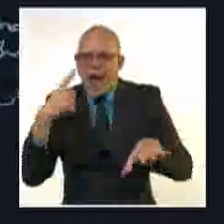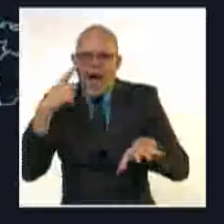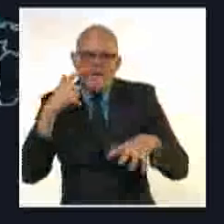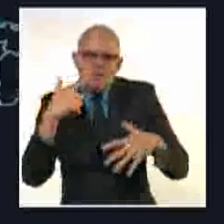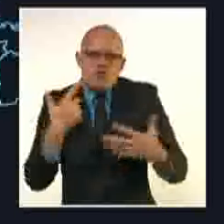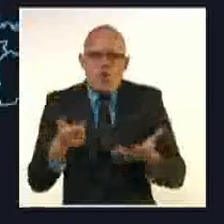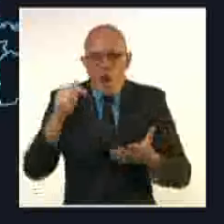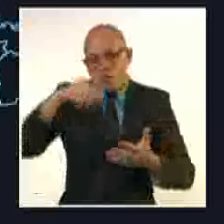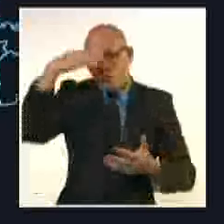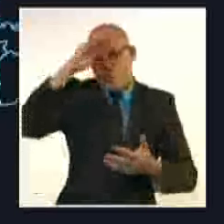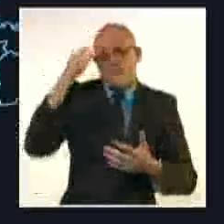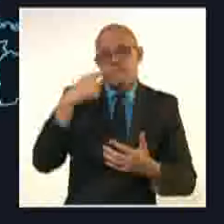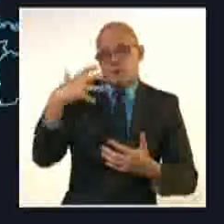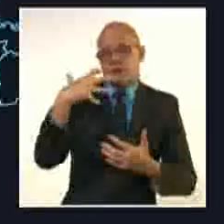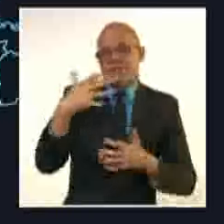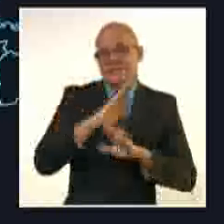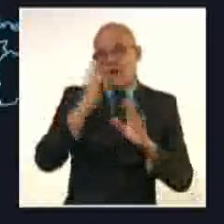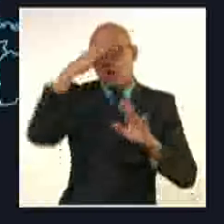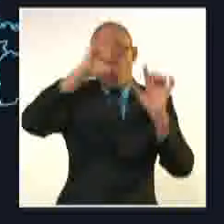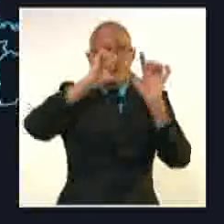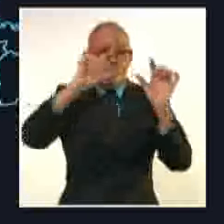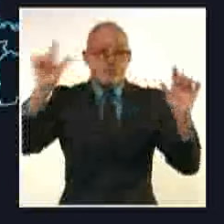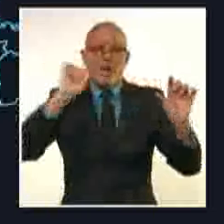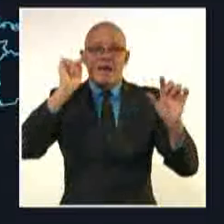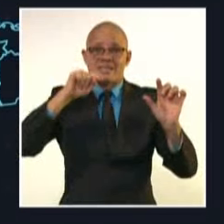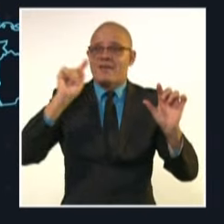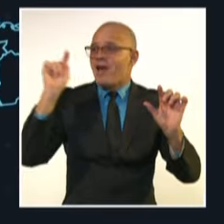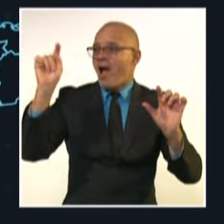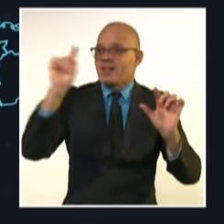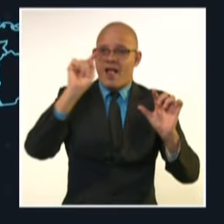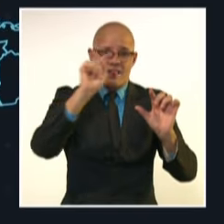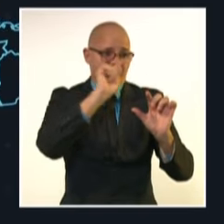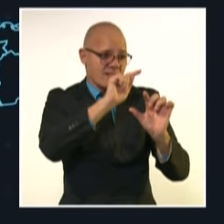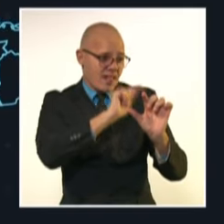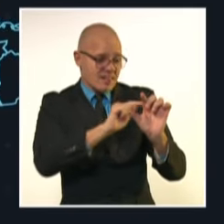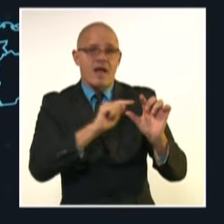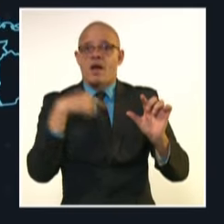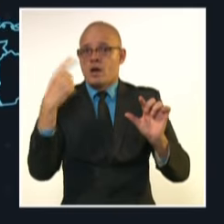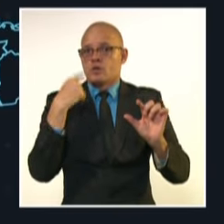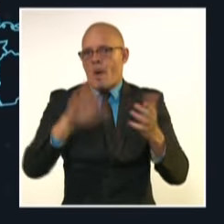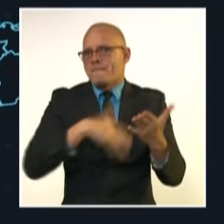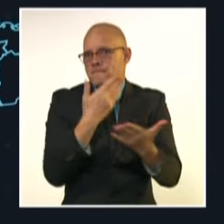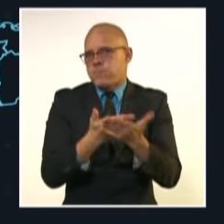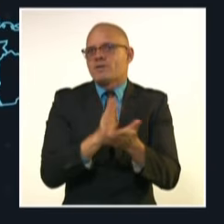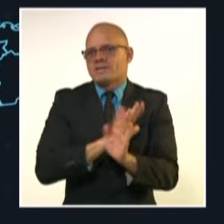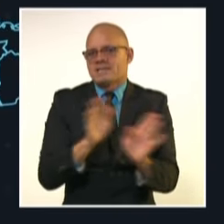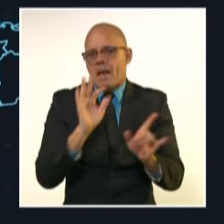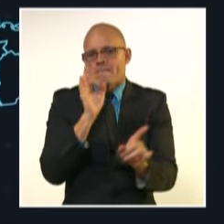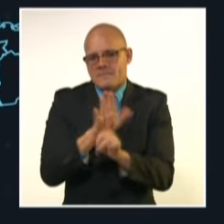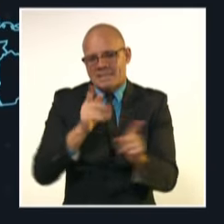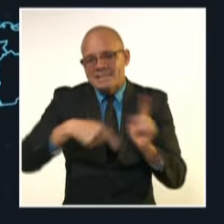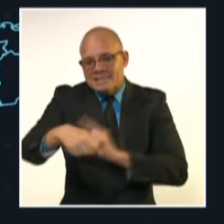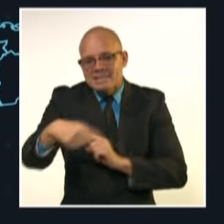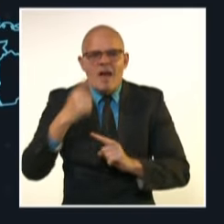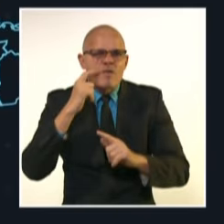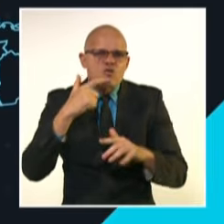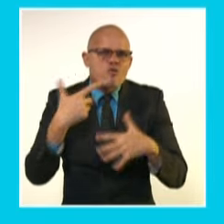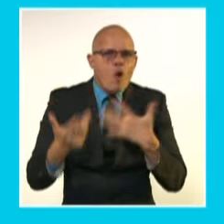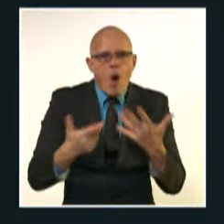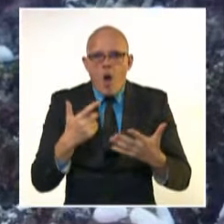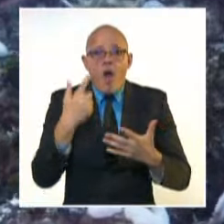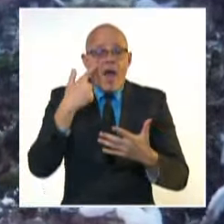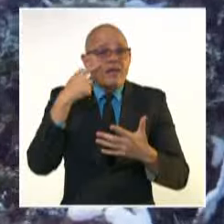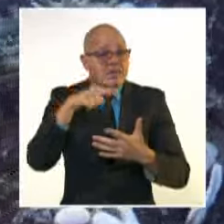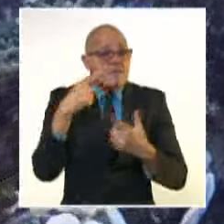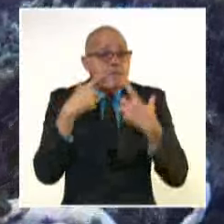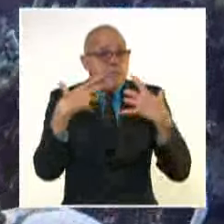nuestro país. Esta es una categoría mundial por la que estamos apostando a partir precisamente de las condiciones que tienen estos